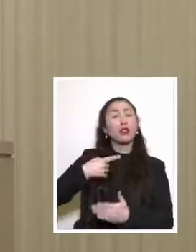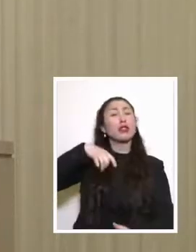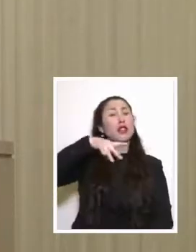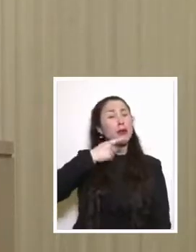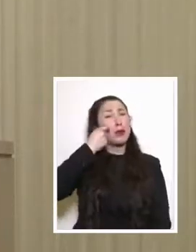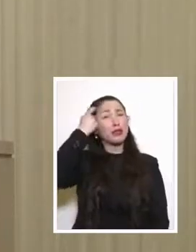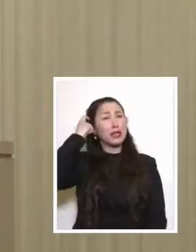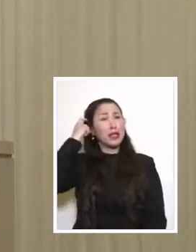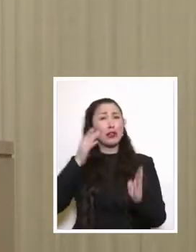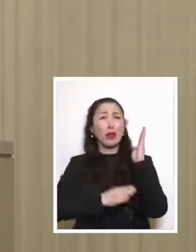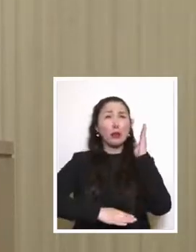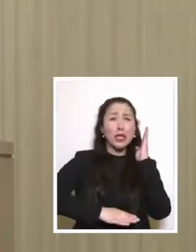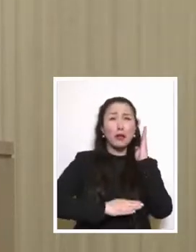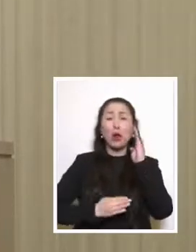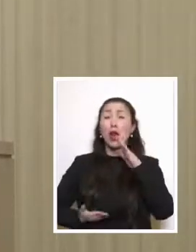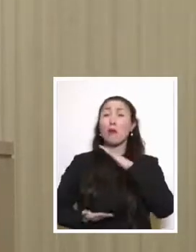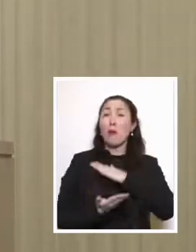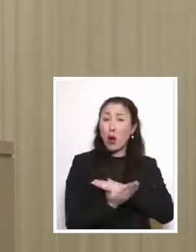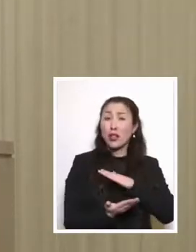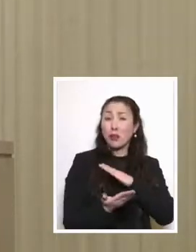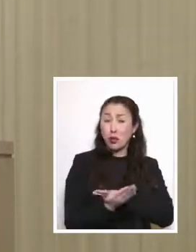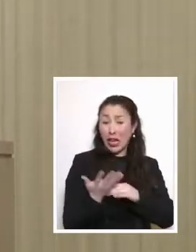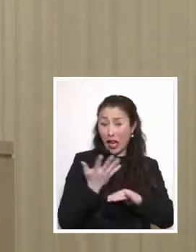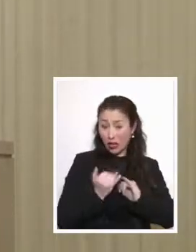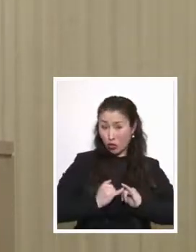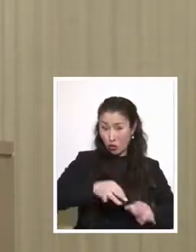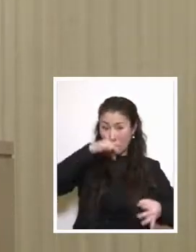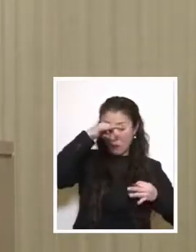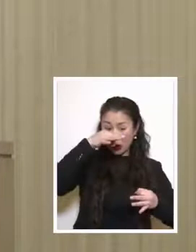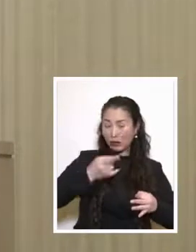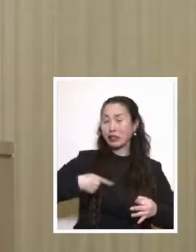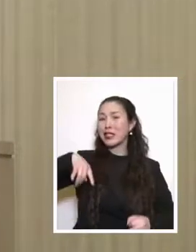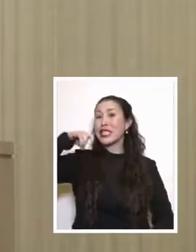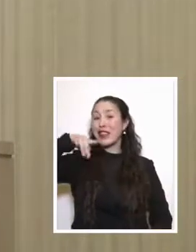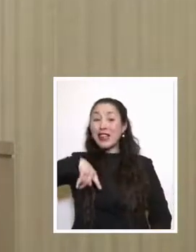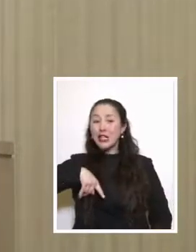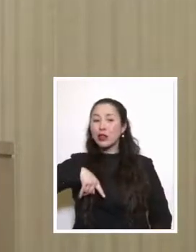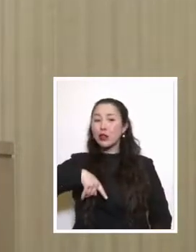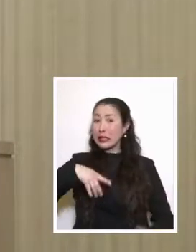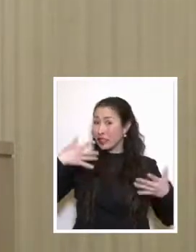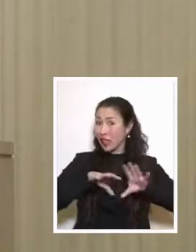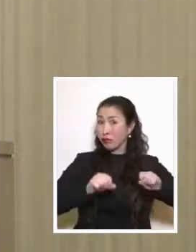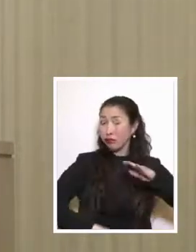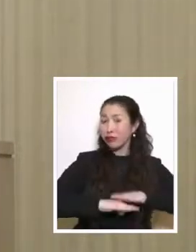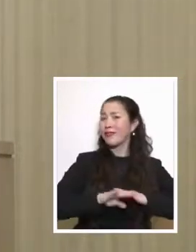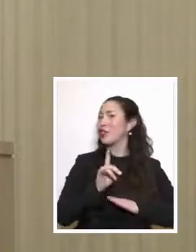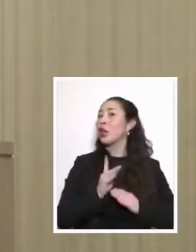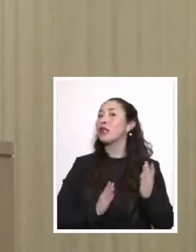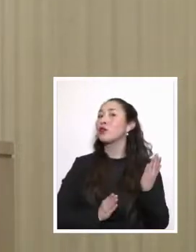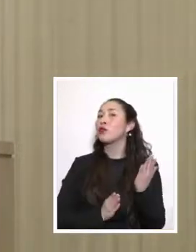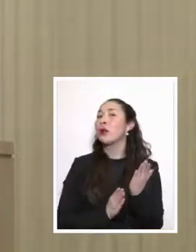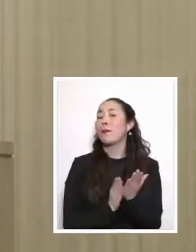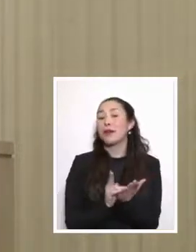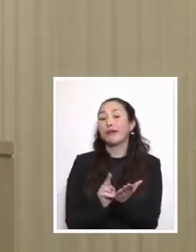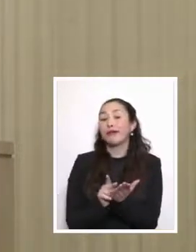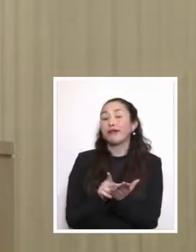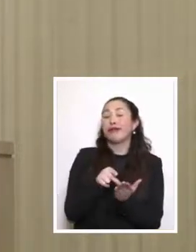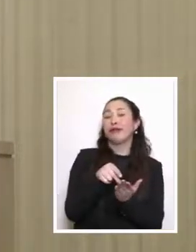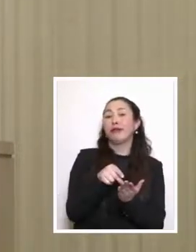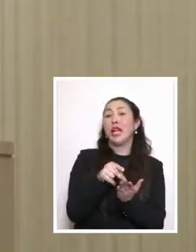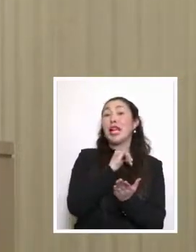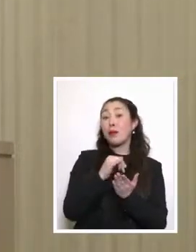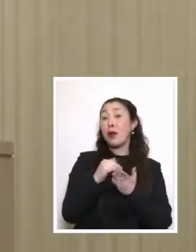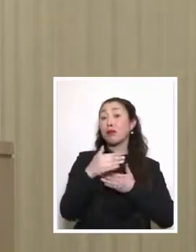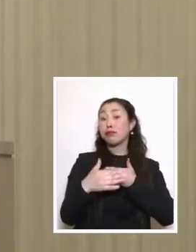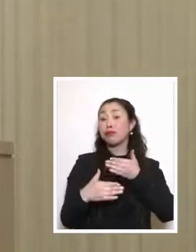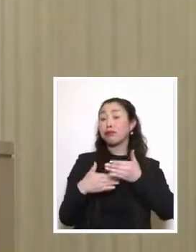los principios y las propuestas que se presentan en el informe son solo un punto de partida y que su efectiva implementación